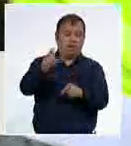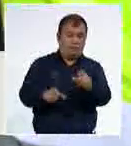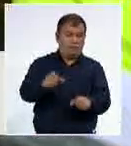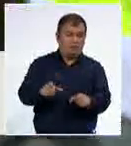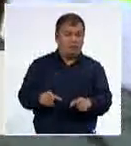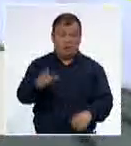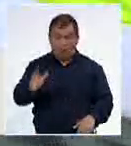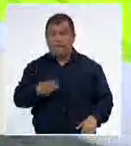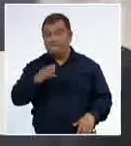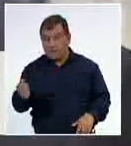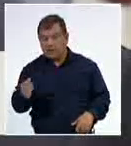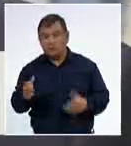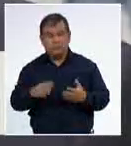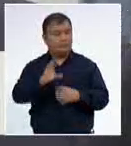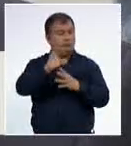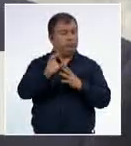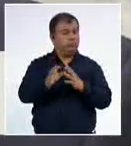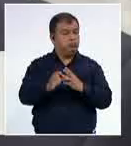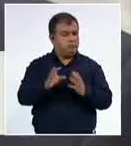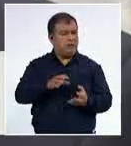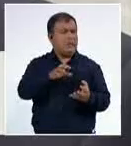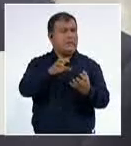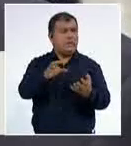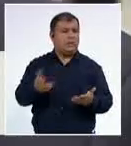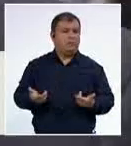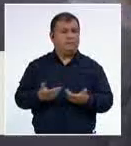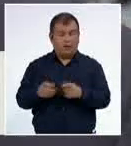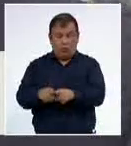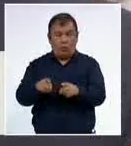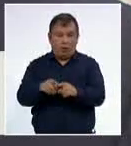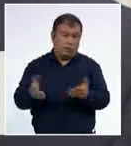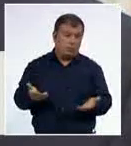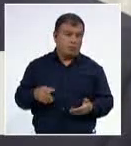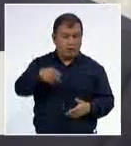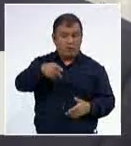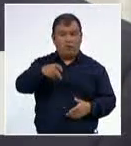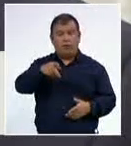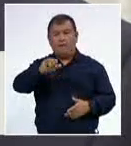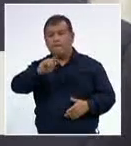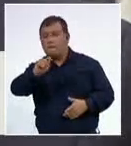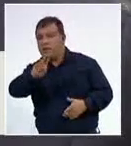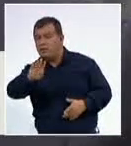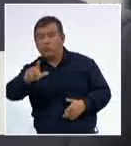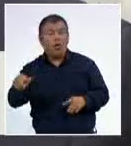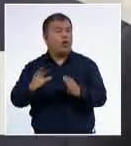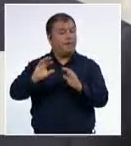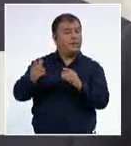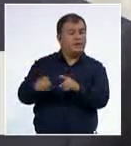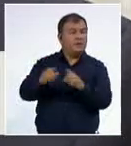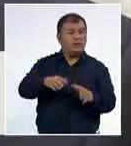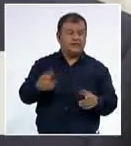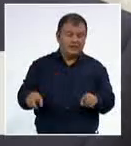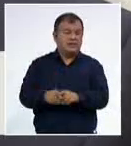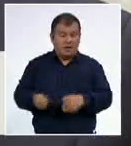un perro con características como es un pitbull u otro parecido, debe salir